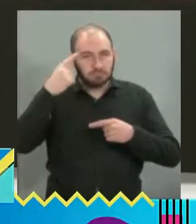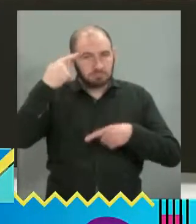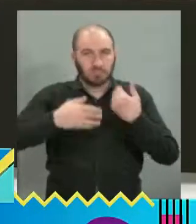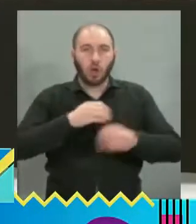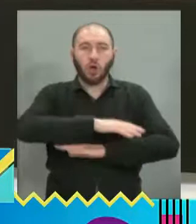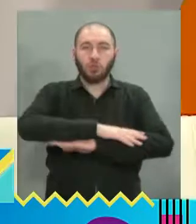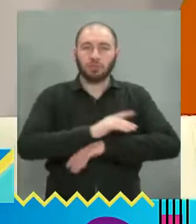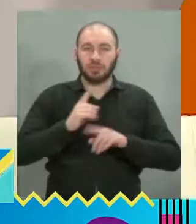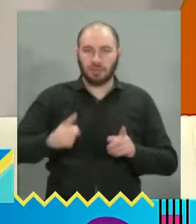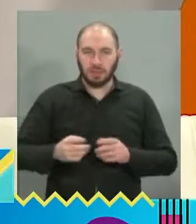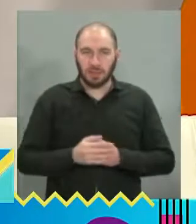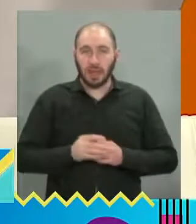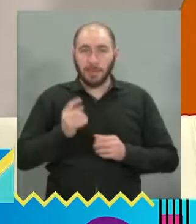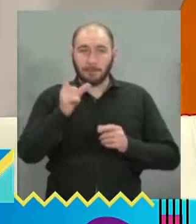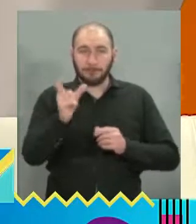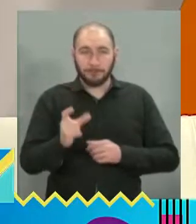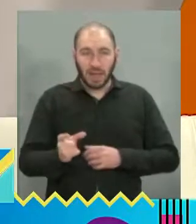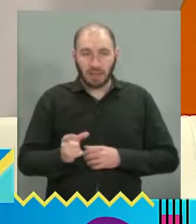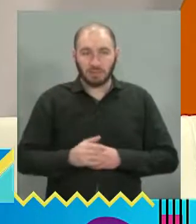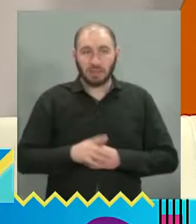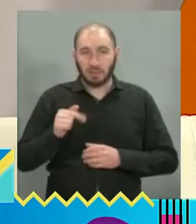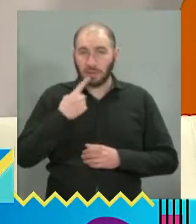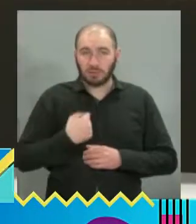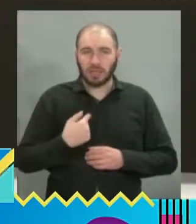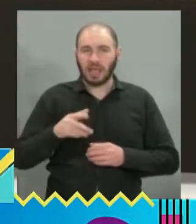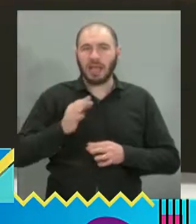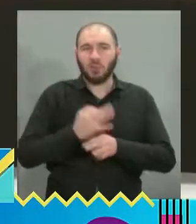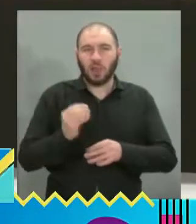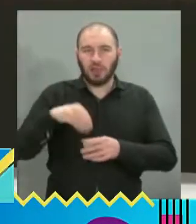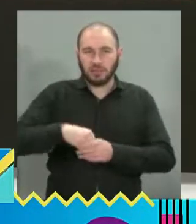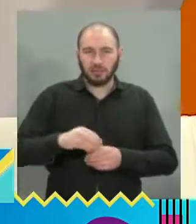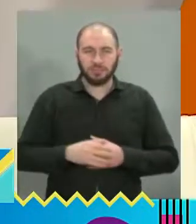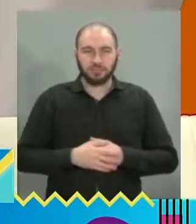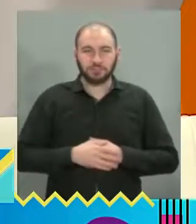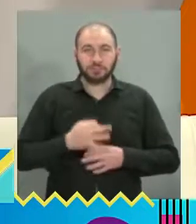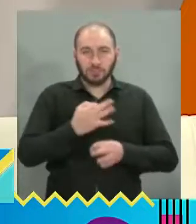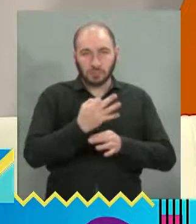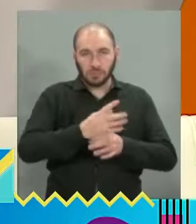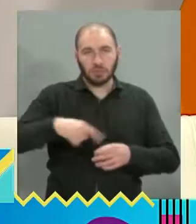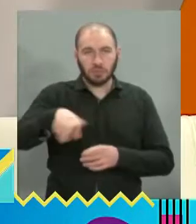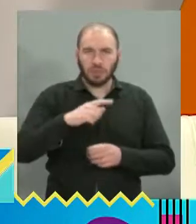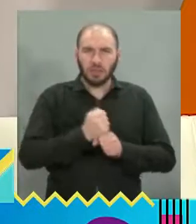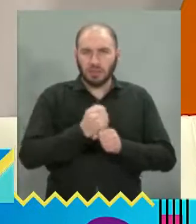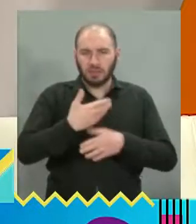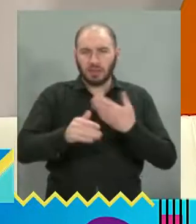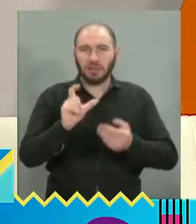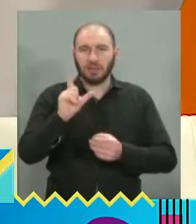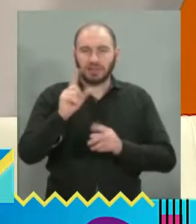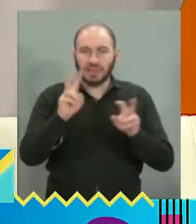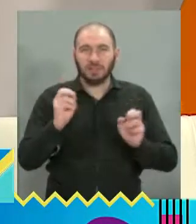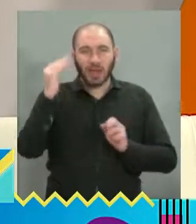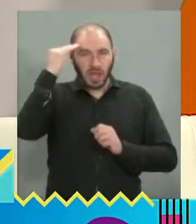conducta. Por eso estas palabras, ahora me preguntaste el ámbito educativo, ¿sí?, en las escuelas, hay que trabajar este tema del lenguaje,